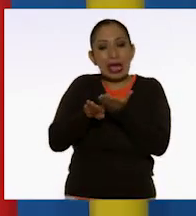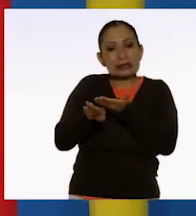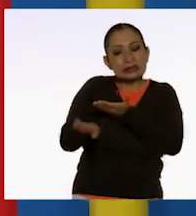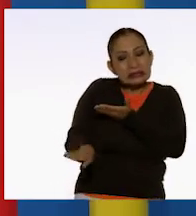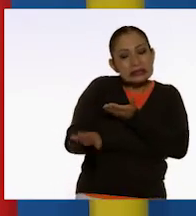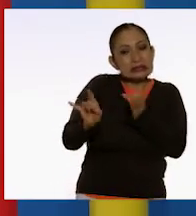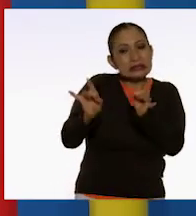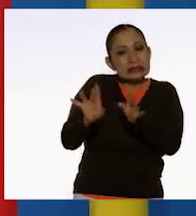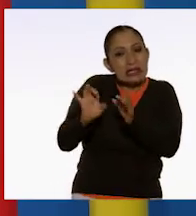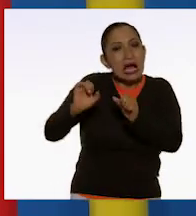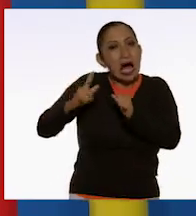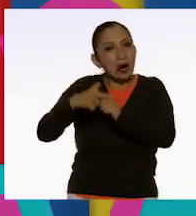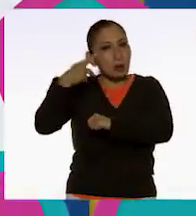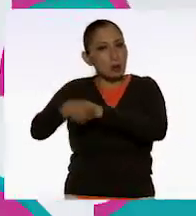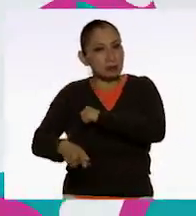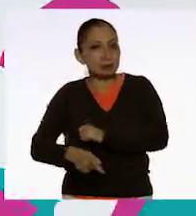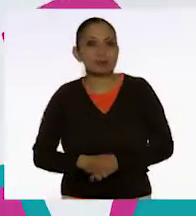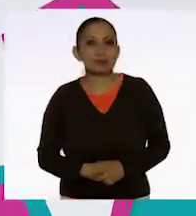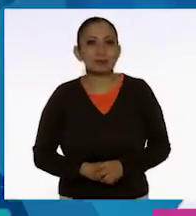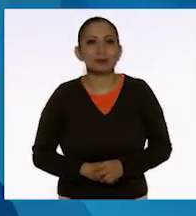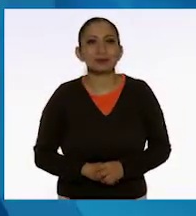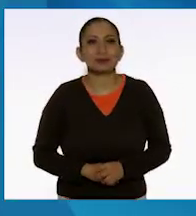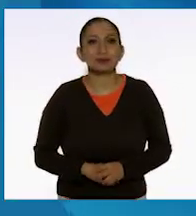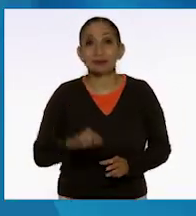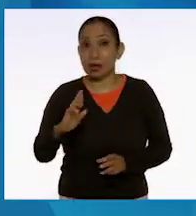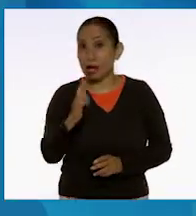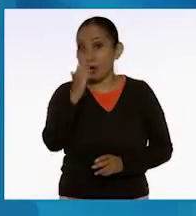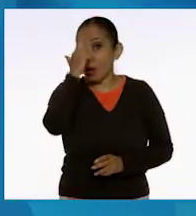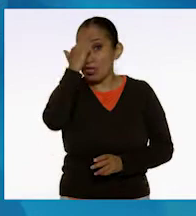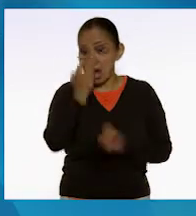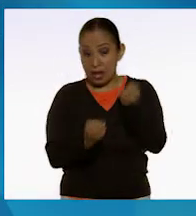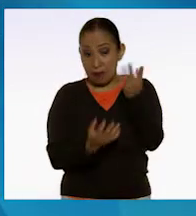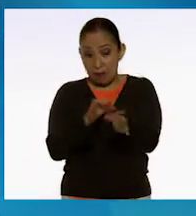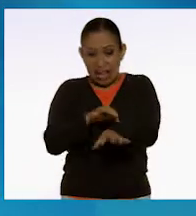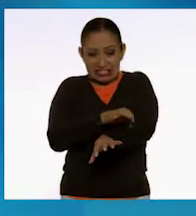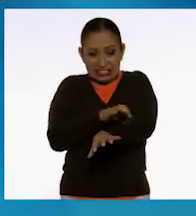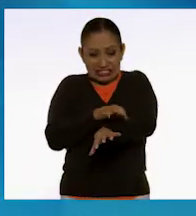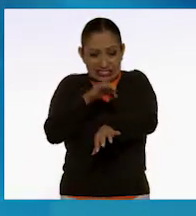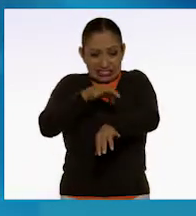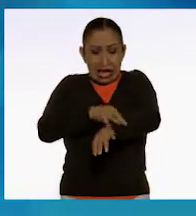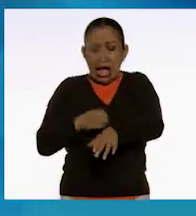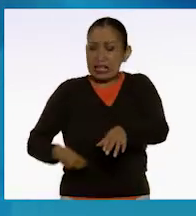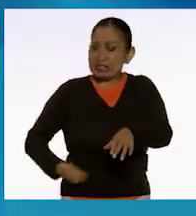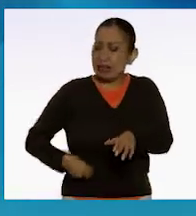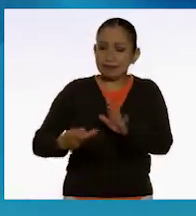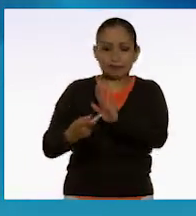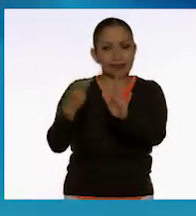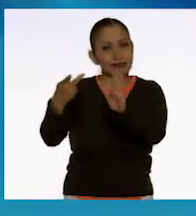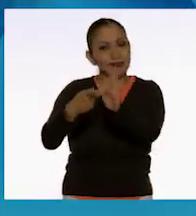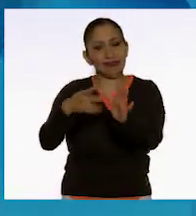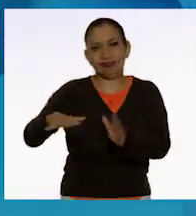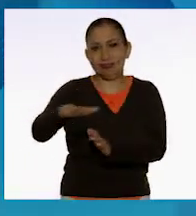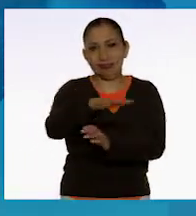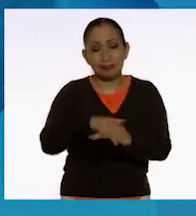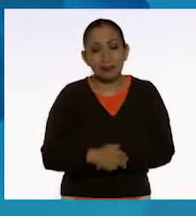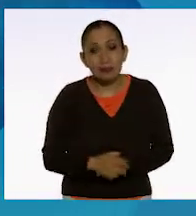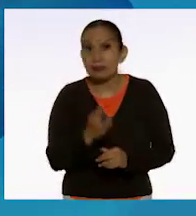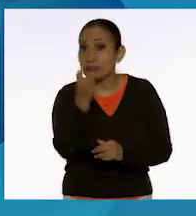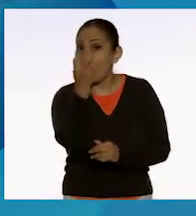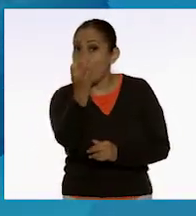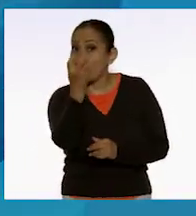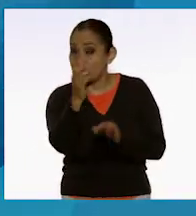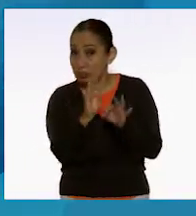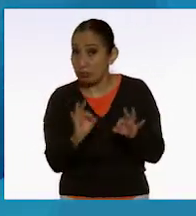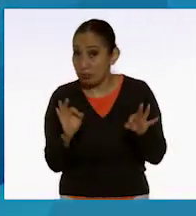de situaciones de riesgo. Recuerda que las quemaduras son uno de los accidentes más frecuentes. Por ello